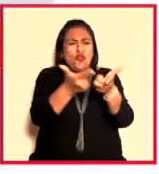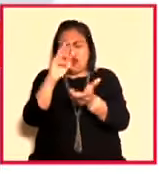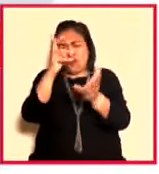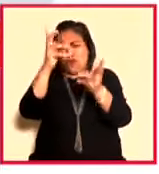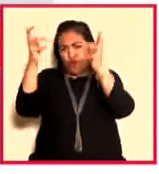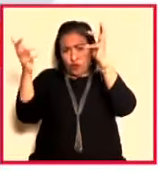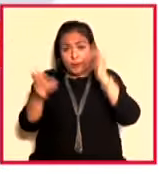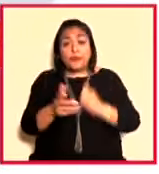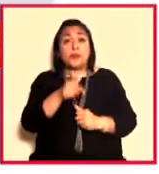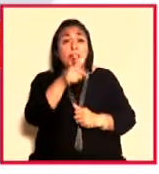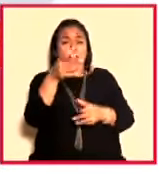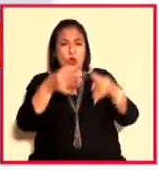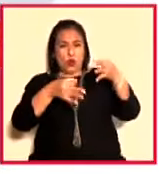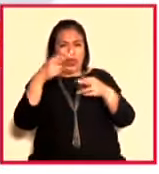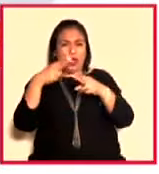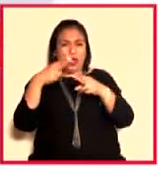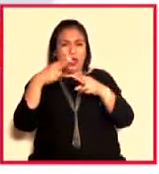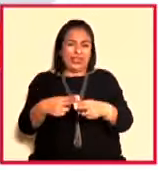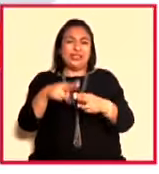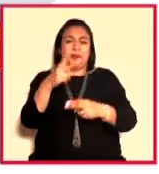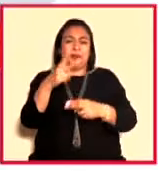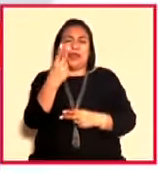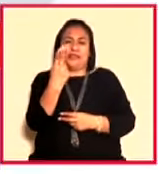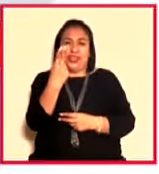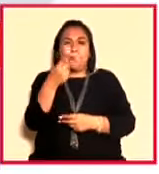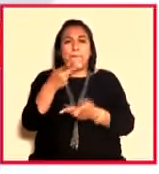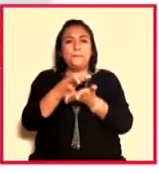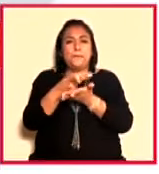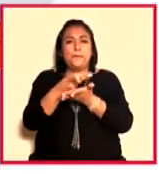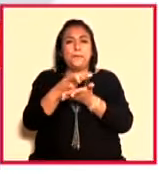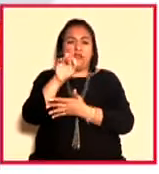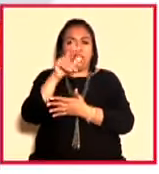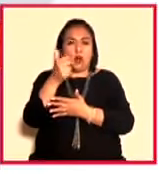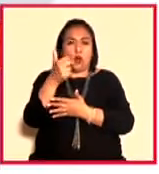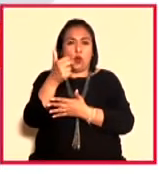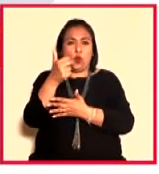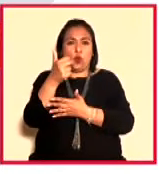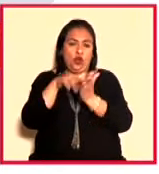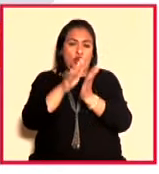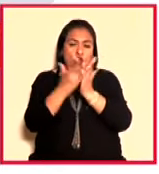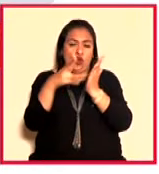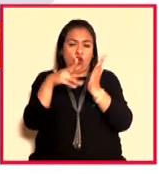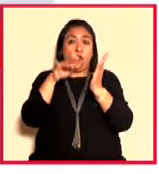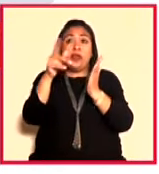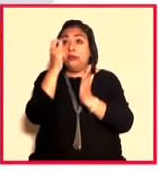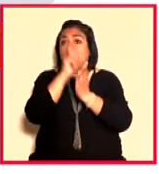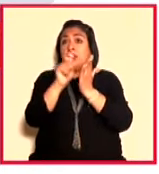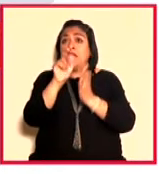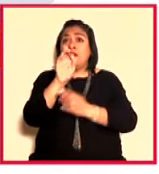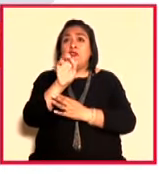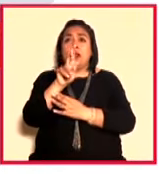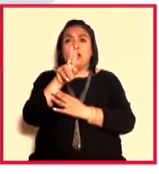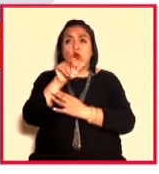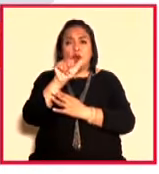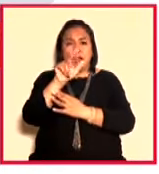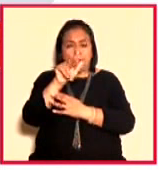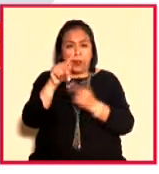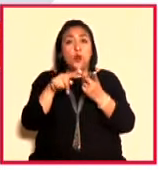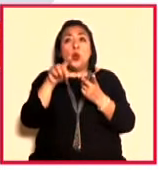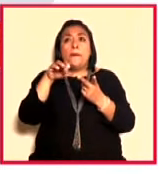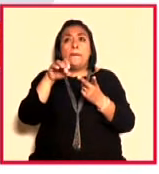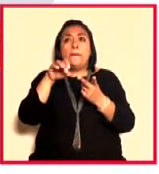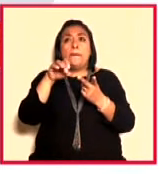El jurado de la 25ª edición del Premio Alfaguara de Novela estuvo presidido por el escritor Fernando Aramburu e integrado por Marisol